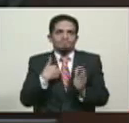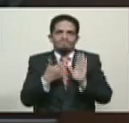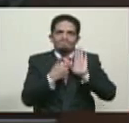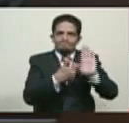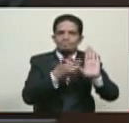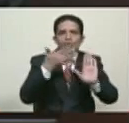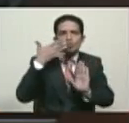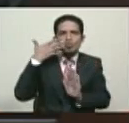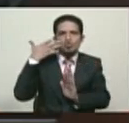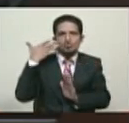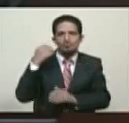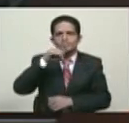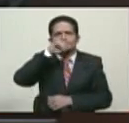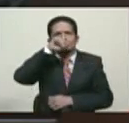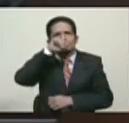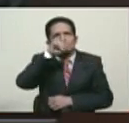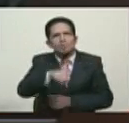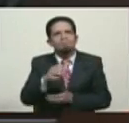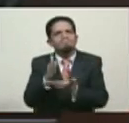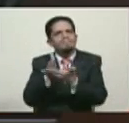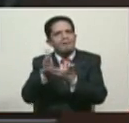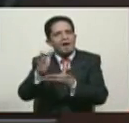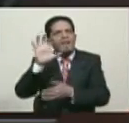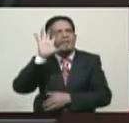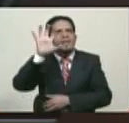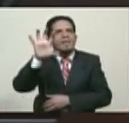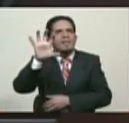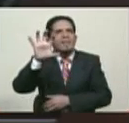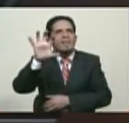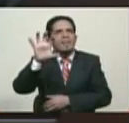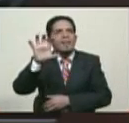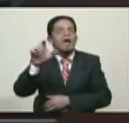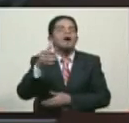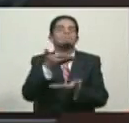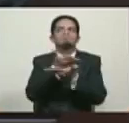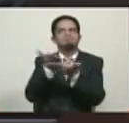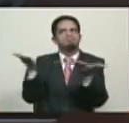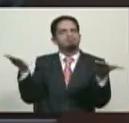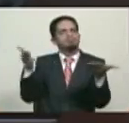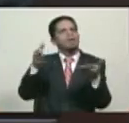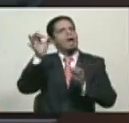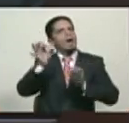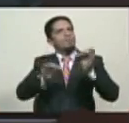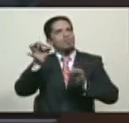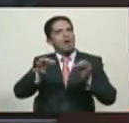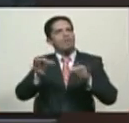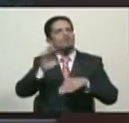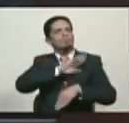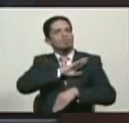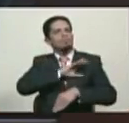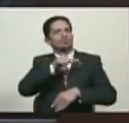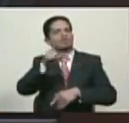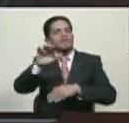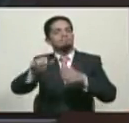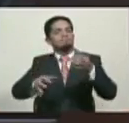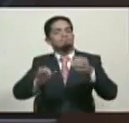orgullo y mi afecto incondicional, patriota y bolivariano, a los magistrados y magistradas del Tribunal Supremo de Justicia.